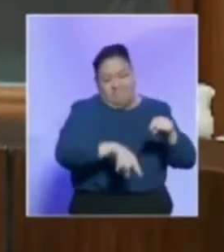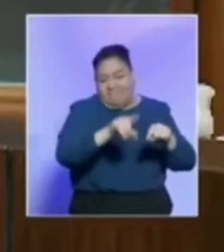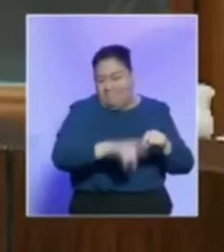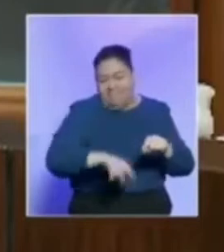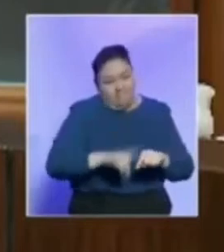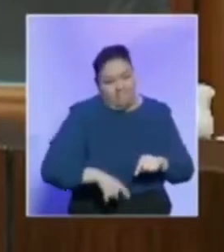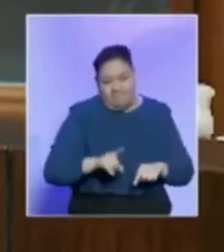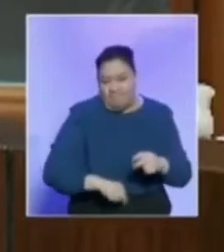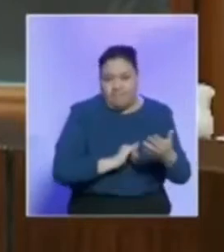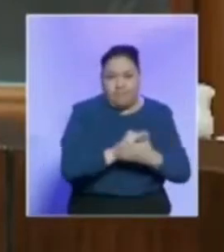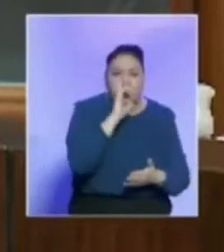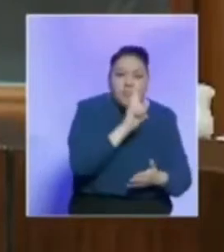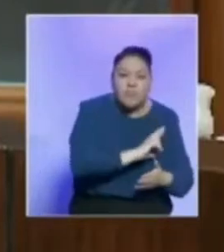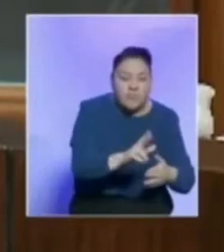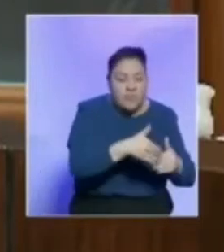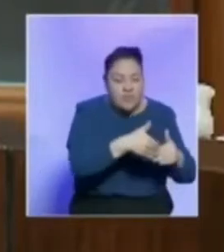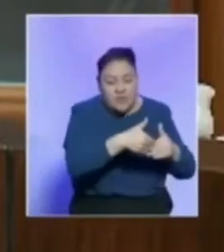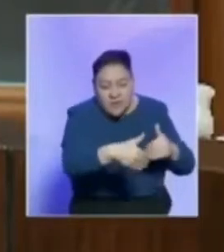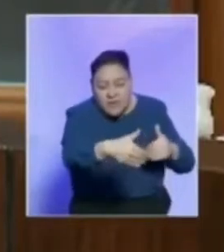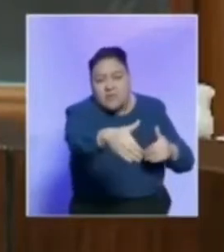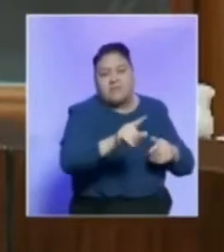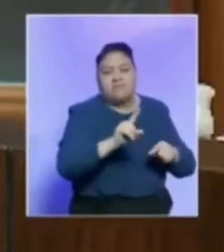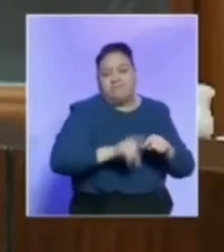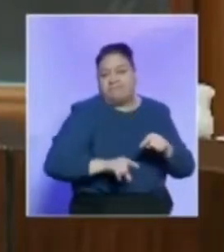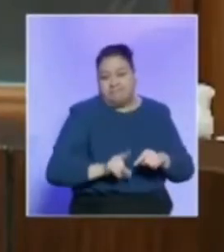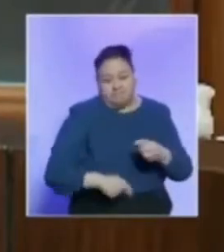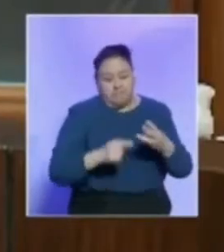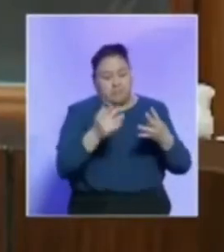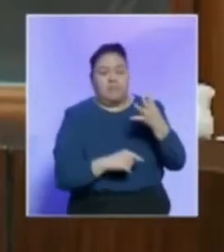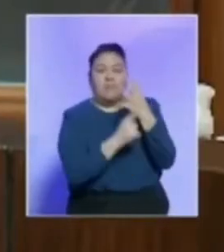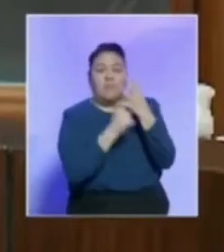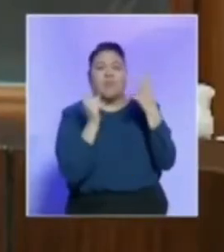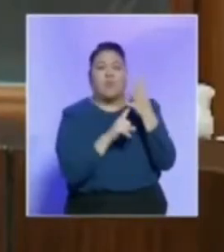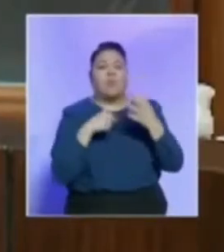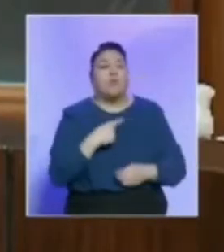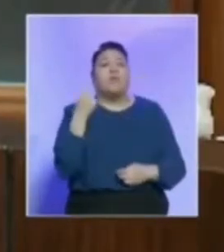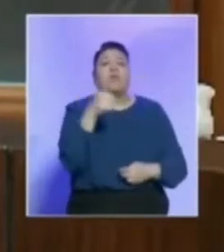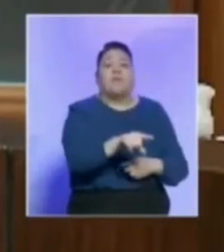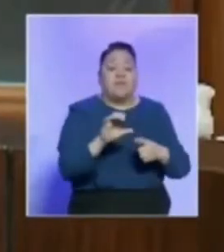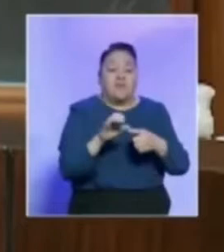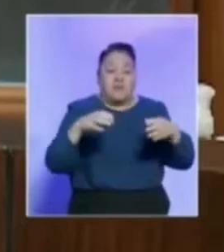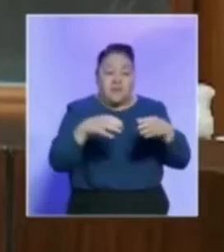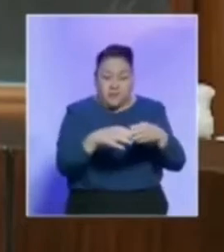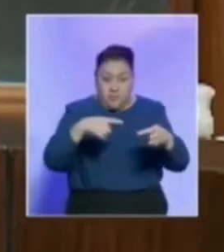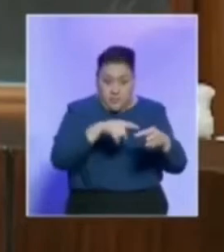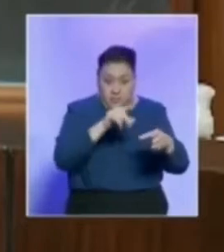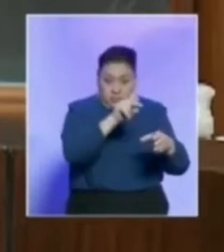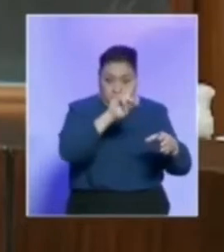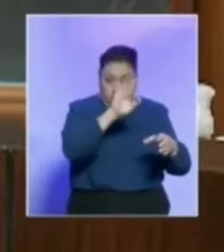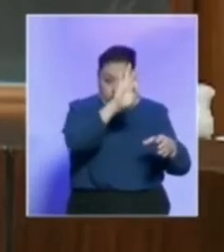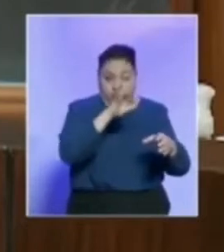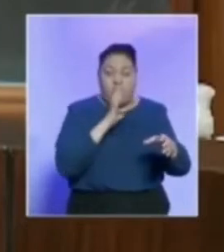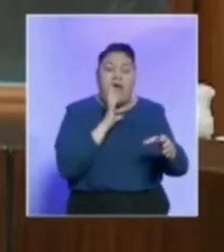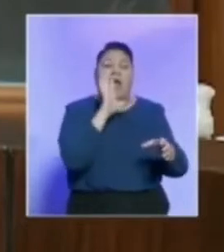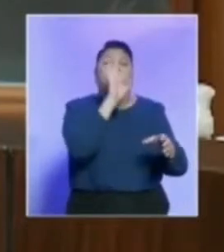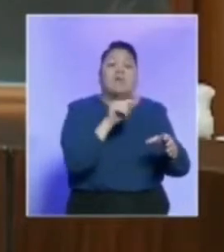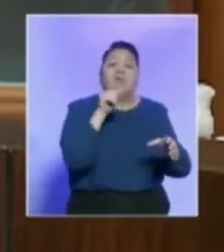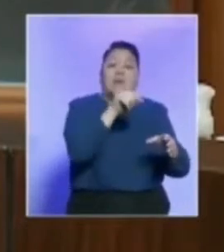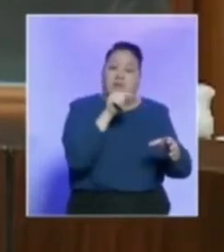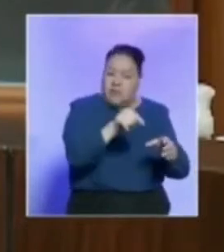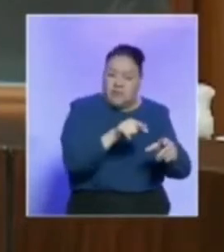ahí un comité en el Poder Legislativo, un comité en el Poder Ejecutivo, y se supone que tendrían que